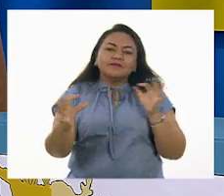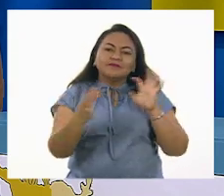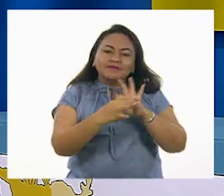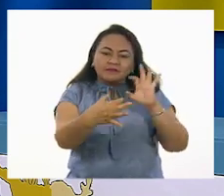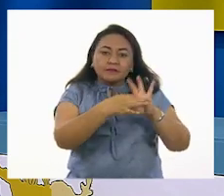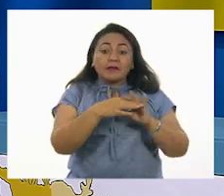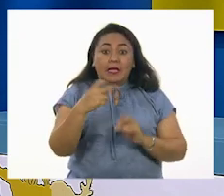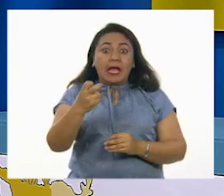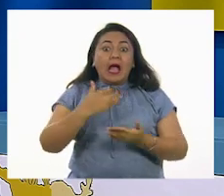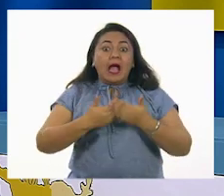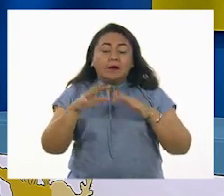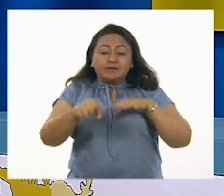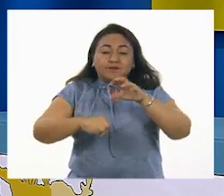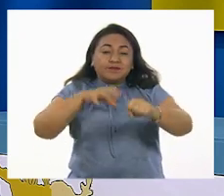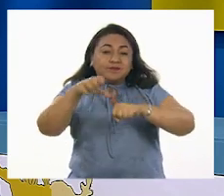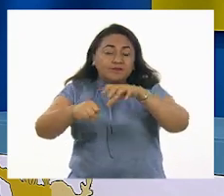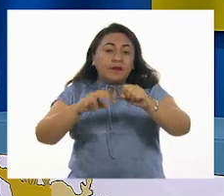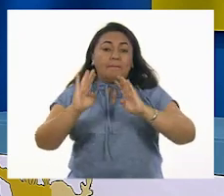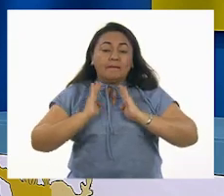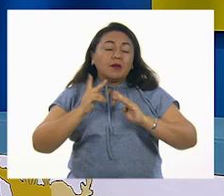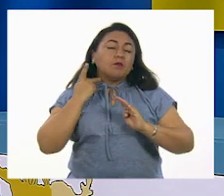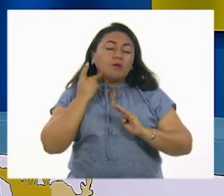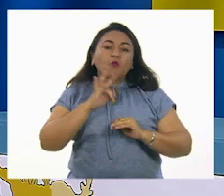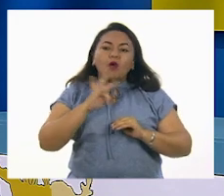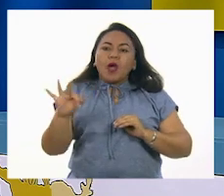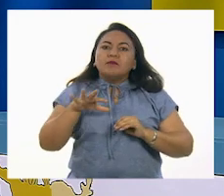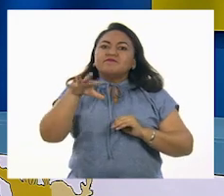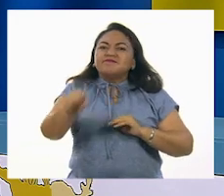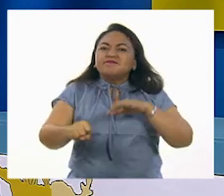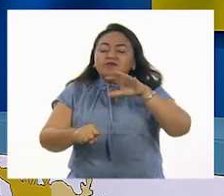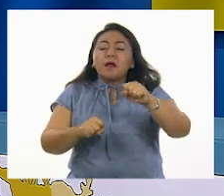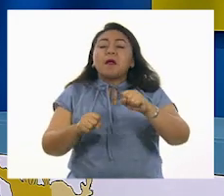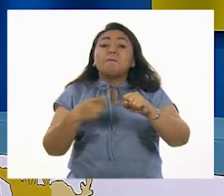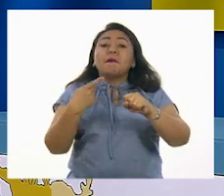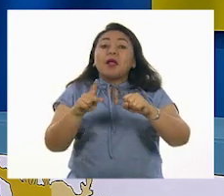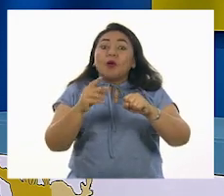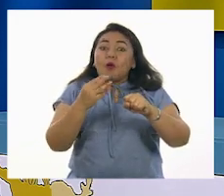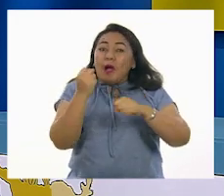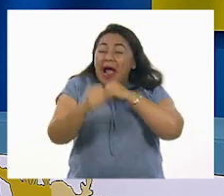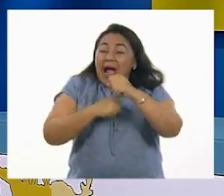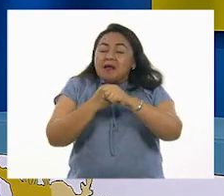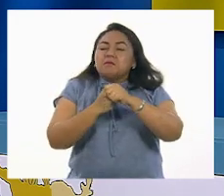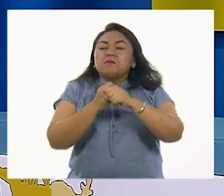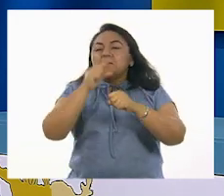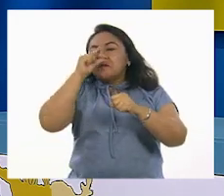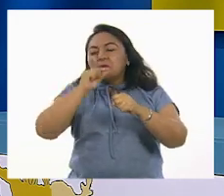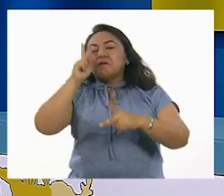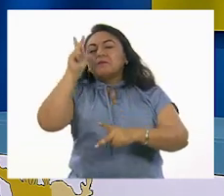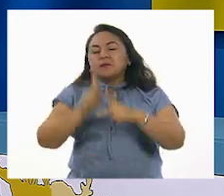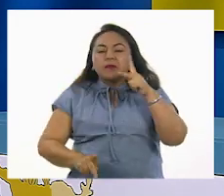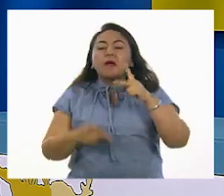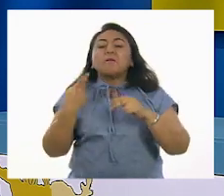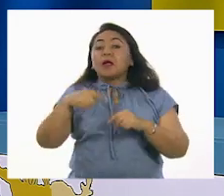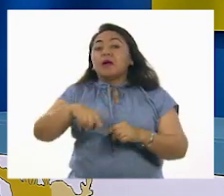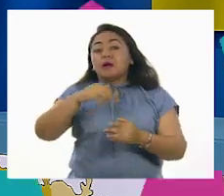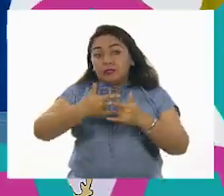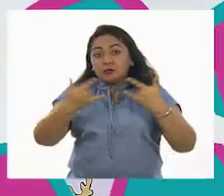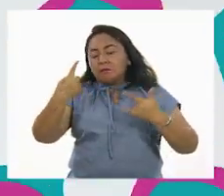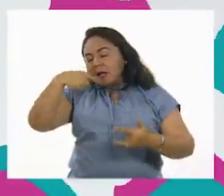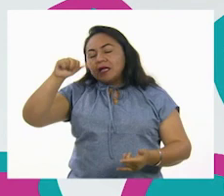permitió lograr la conquista de diversos pueblos y aunque su imperio duró muy poco, sus hazañas perdurarían a lo largo de la